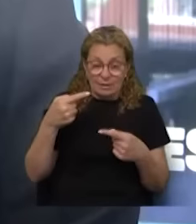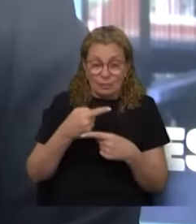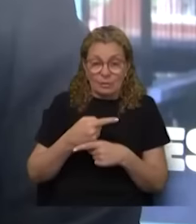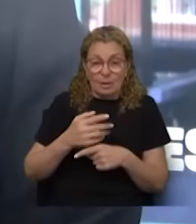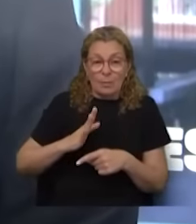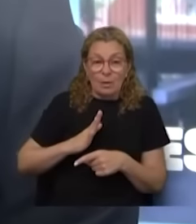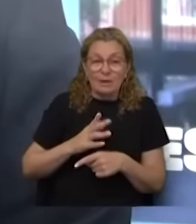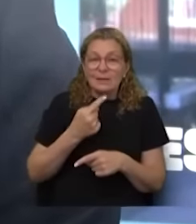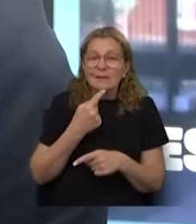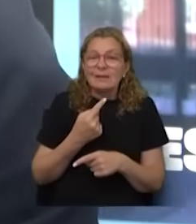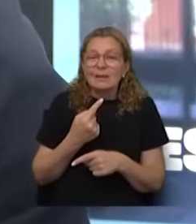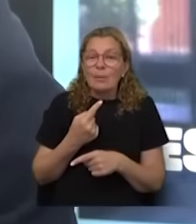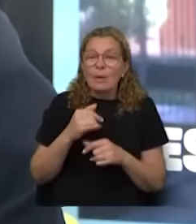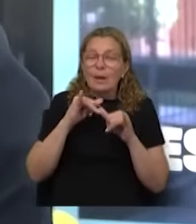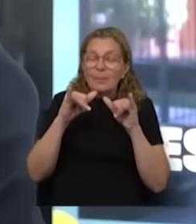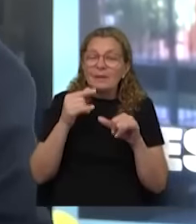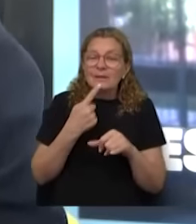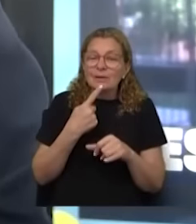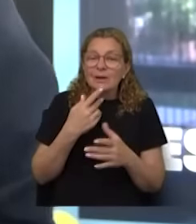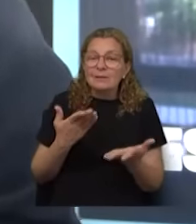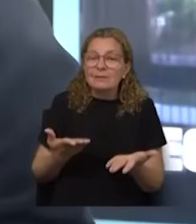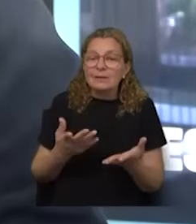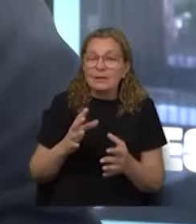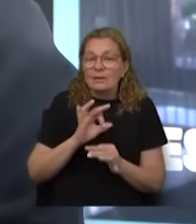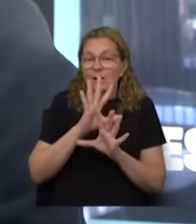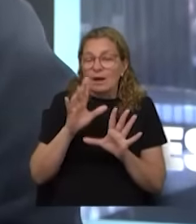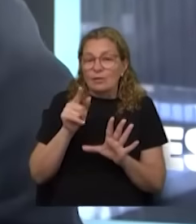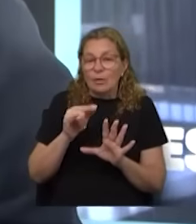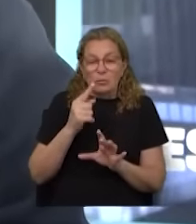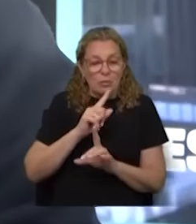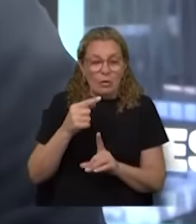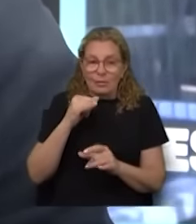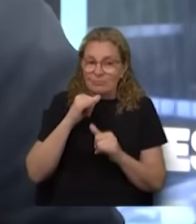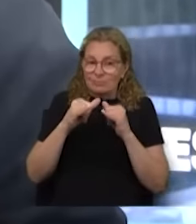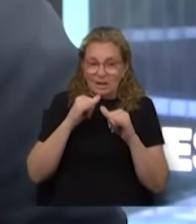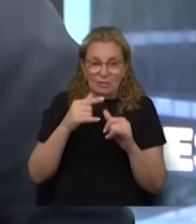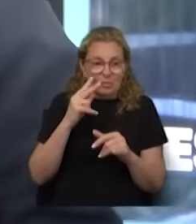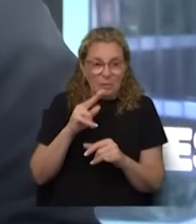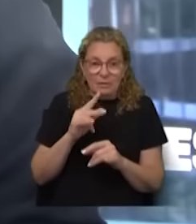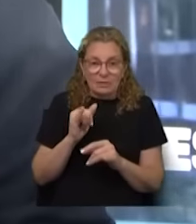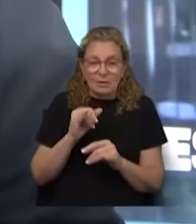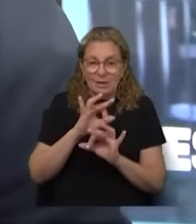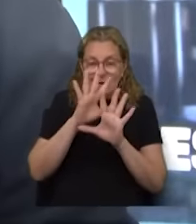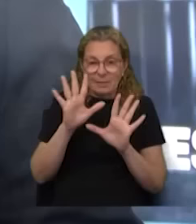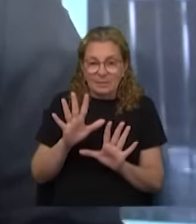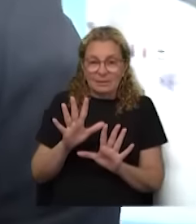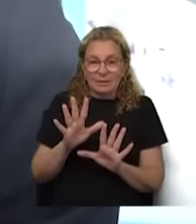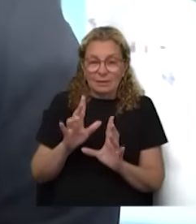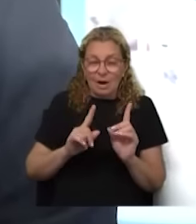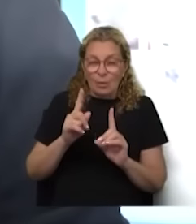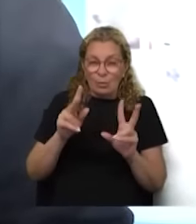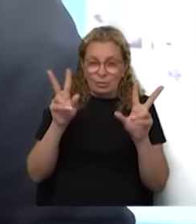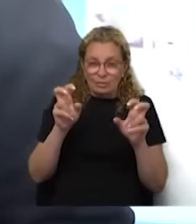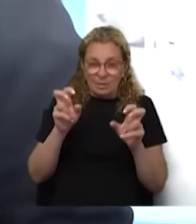teniendo la repercusión que debería tener en la campaña electoral Claro que no no la está teniendo estamos viendo eh claramente con algunos